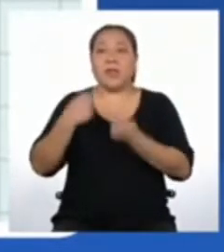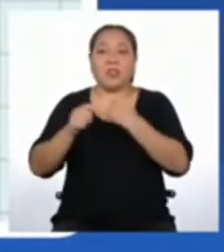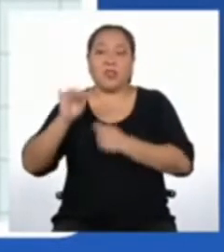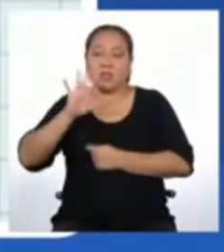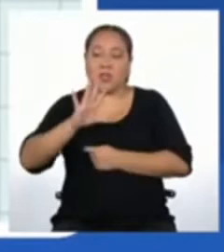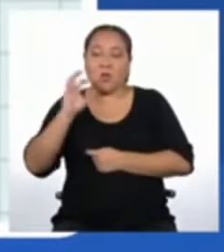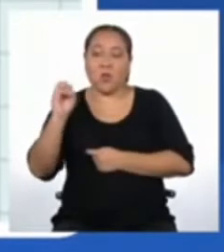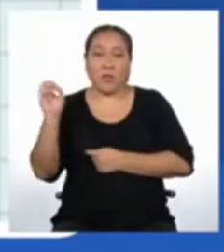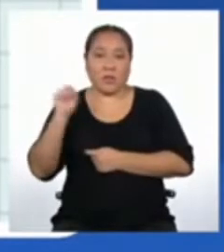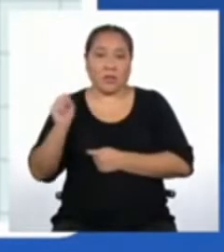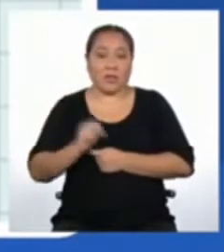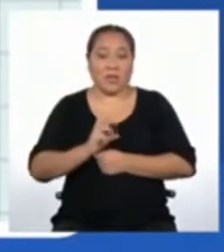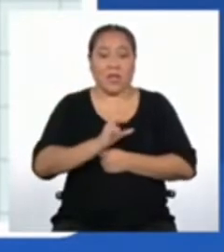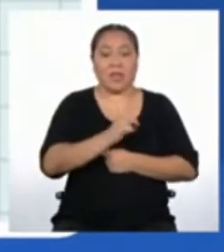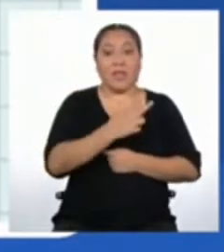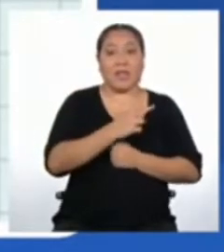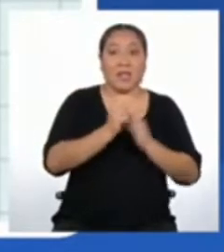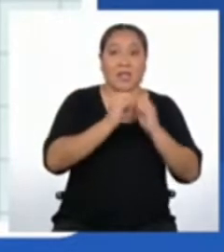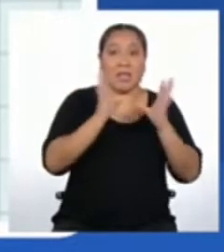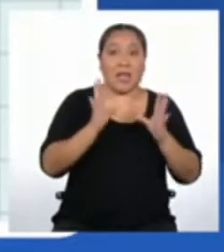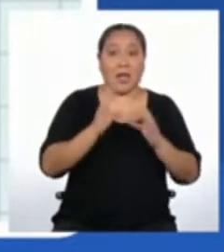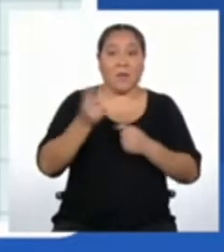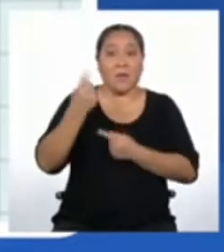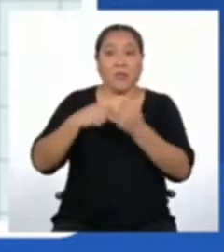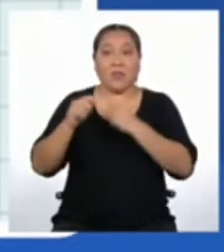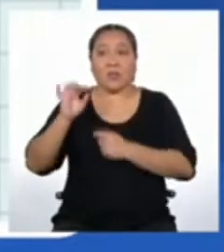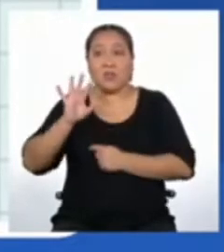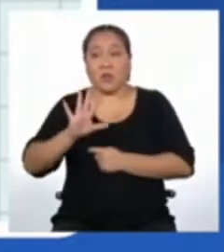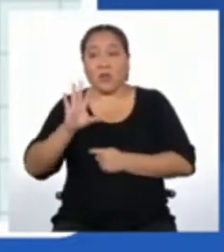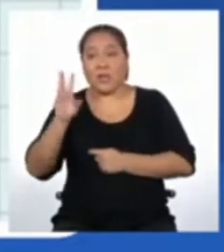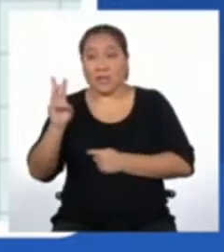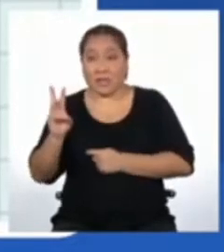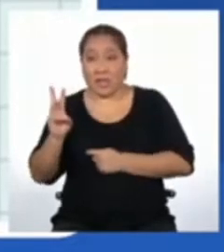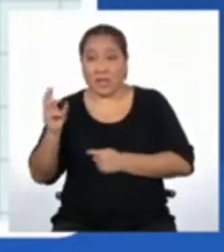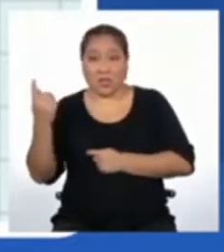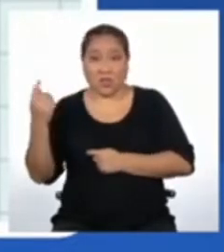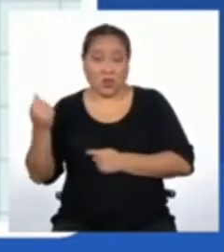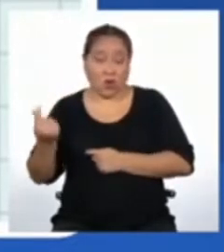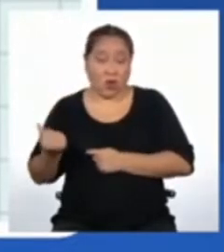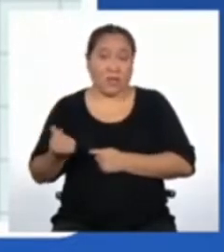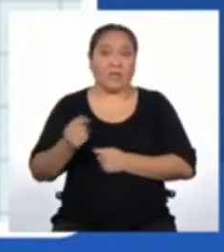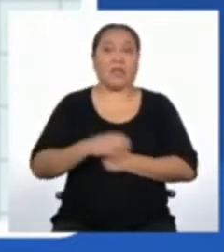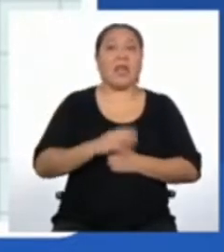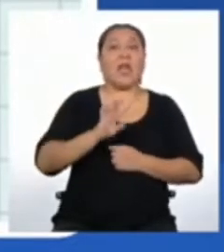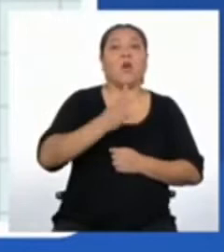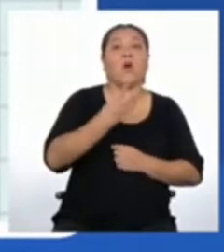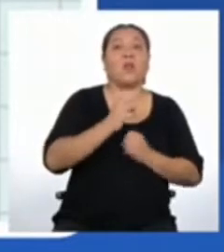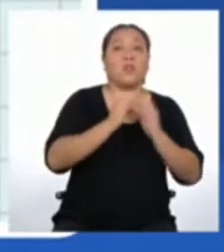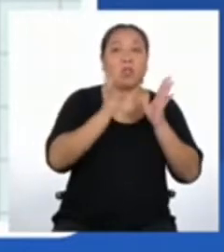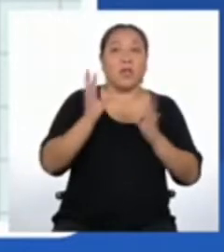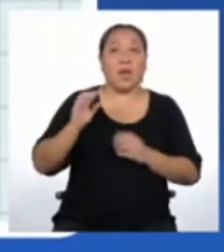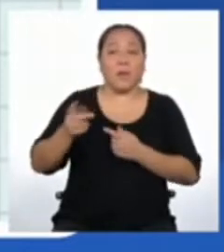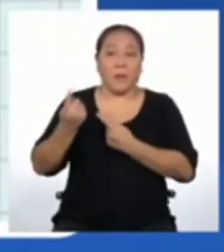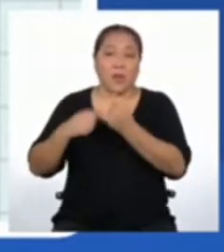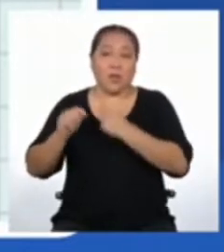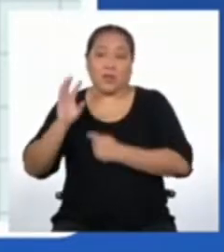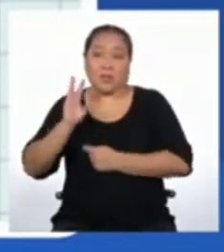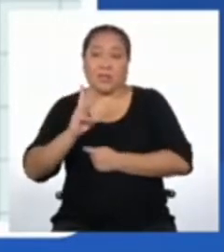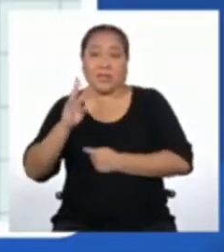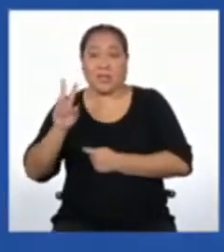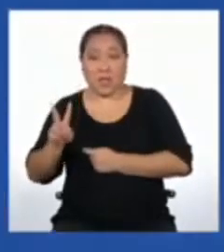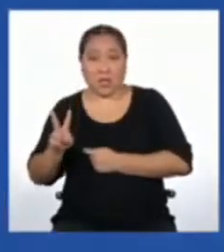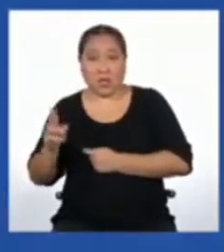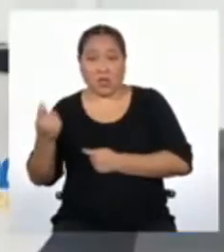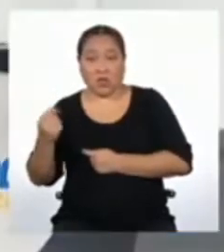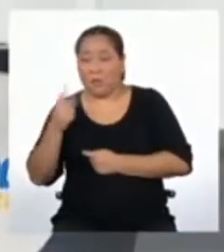soles. El tercero vendió 56 soles. El cuarto vendió 62 soles. ¿Notamos algo